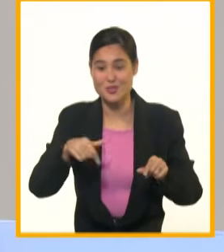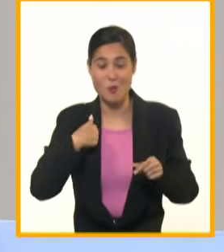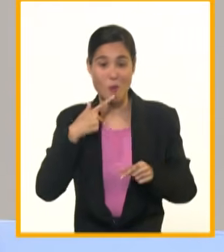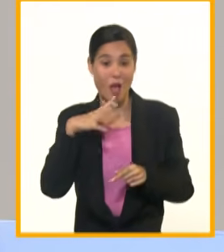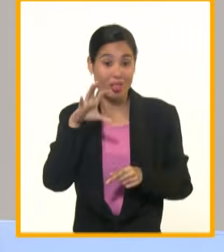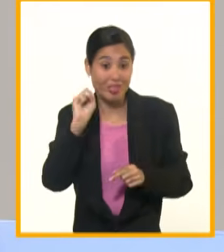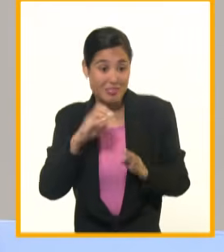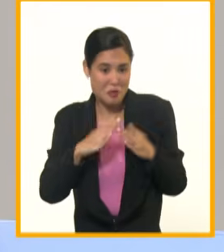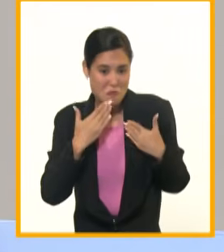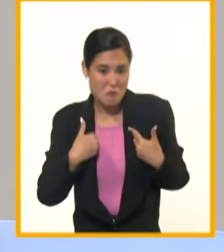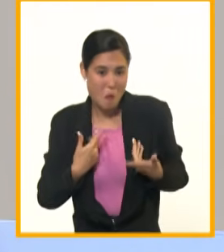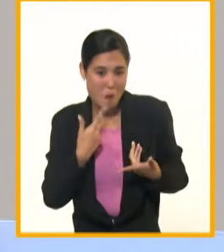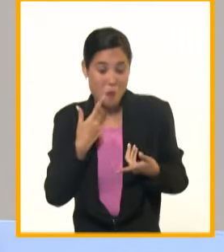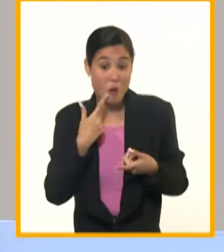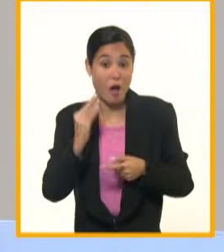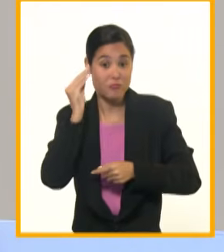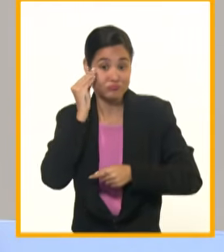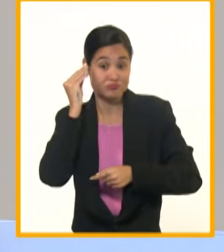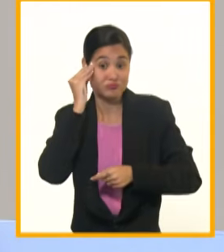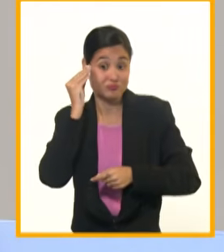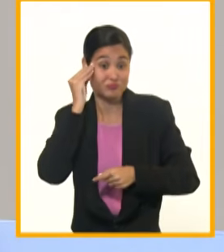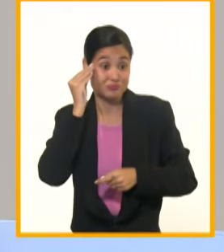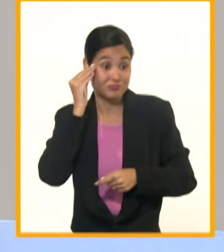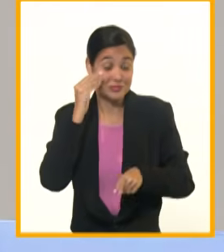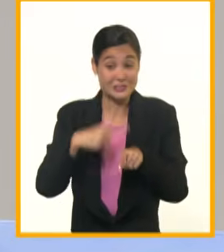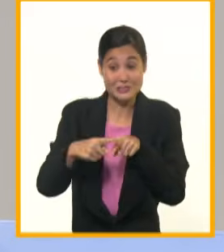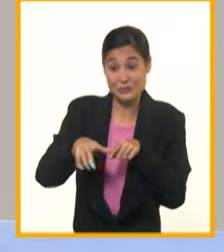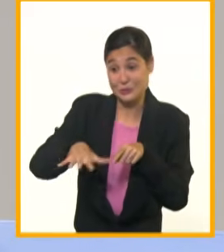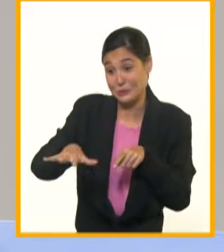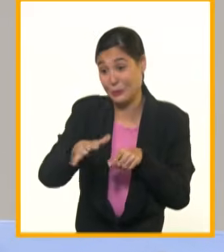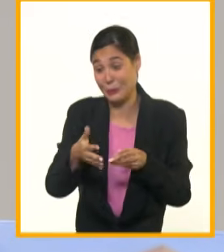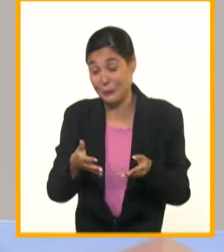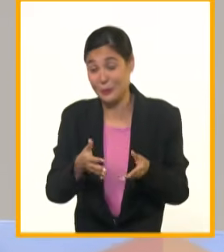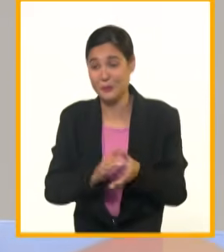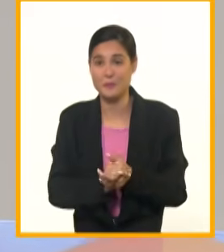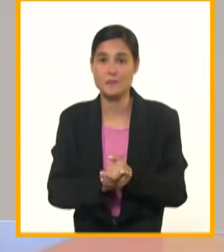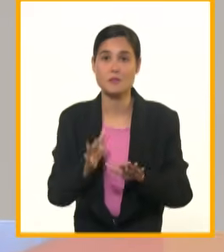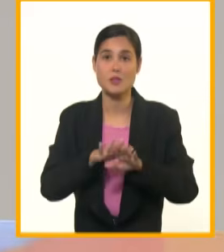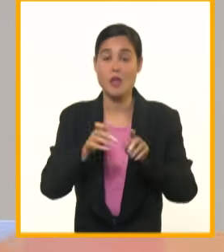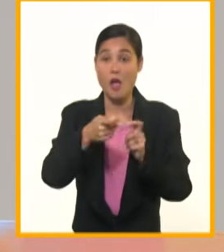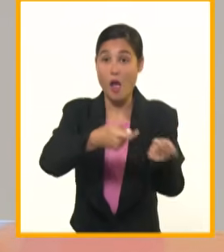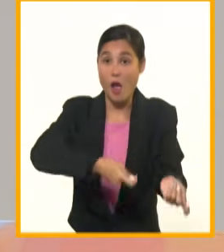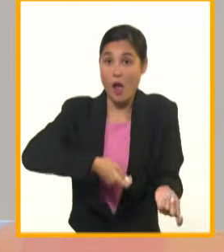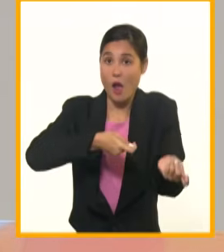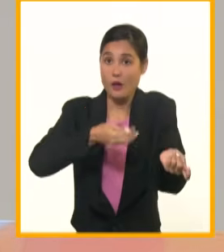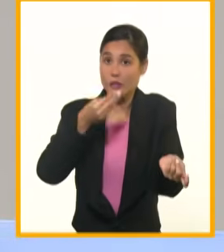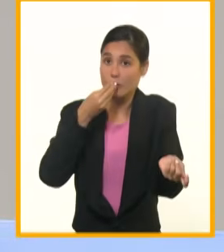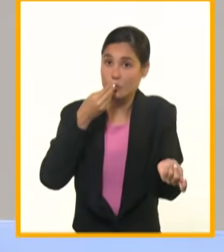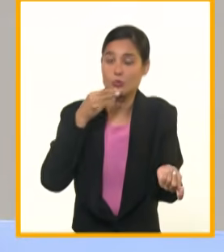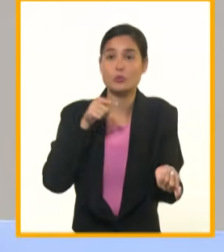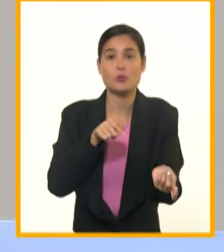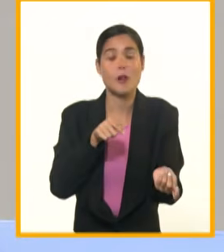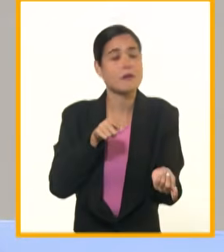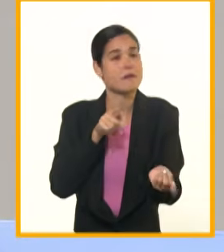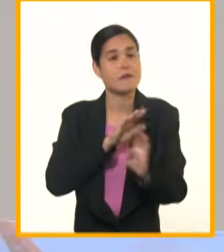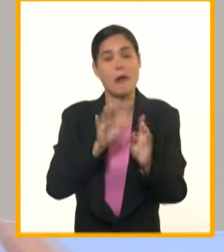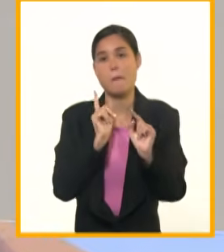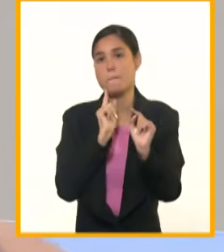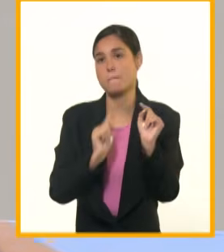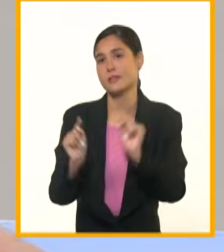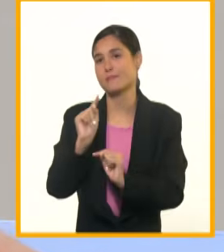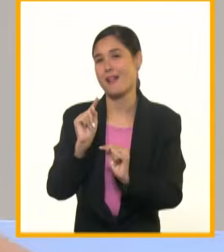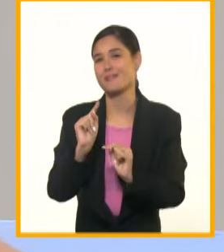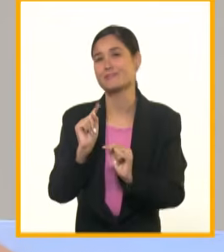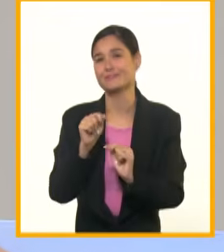existía anteriormente. La agricultura, como bien explicaba, es nuestra principal o una de las principales fuentes de ingresos de